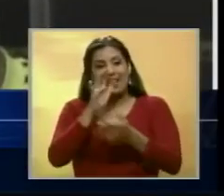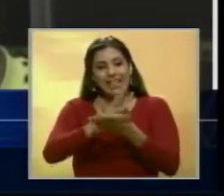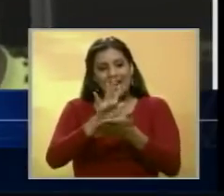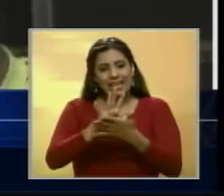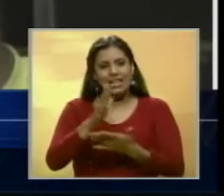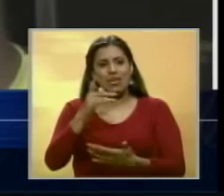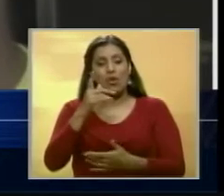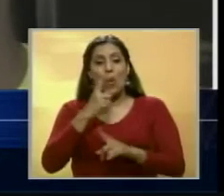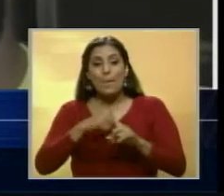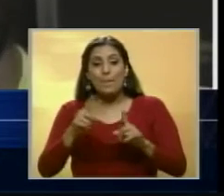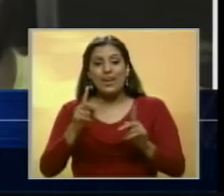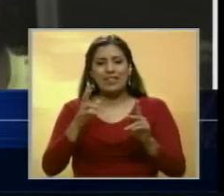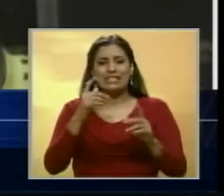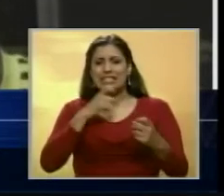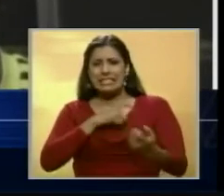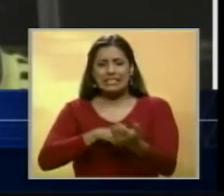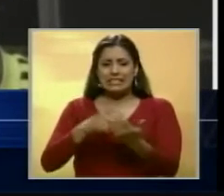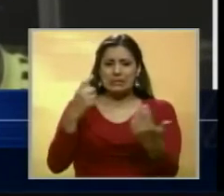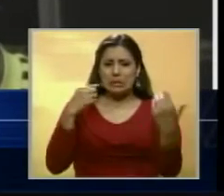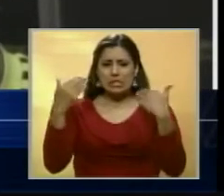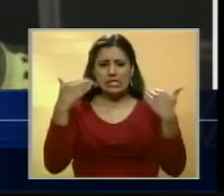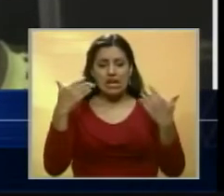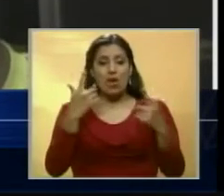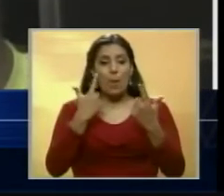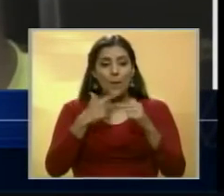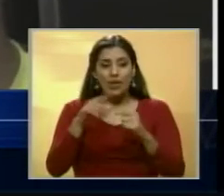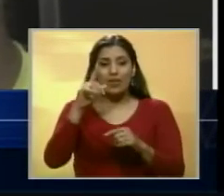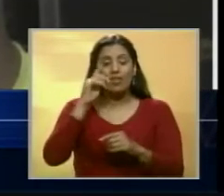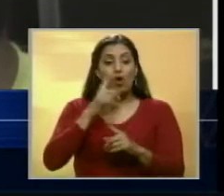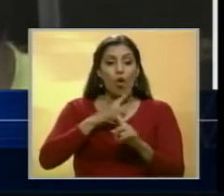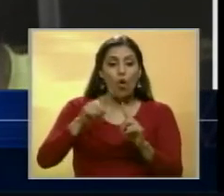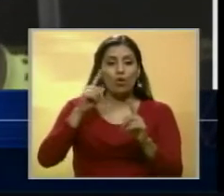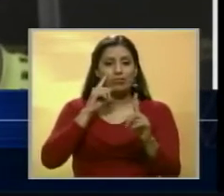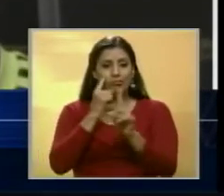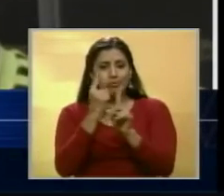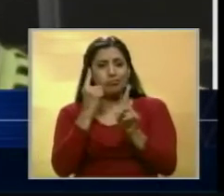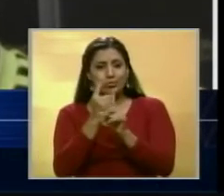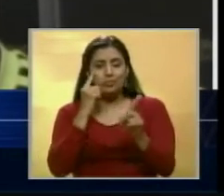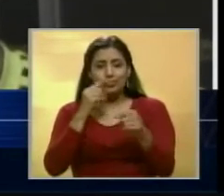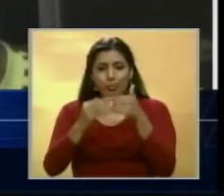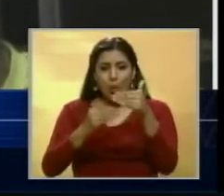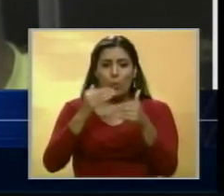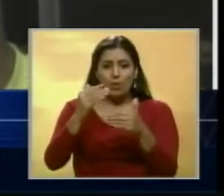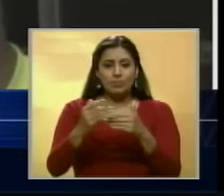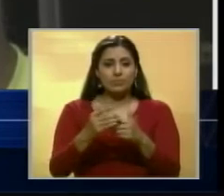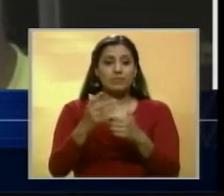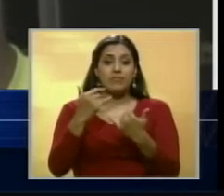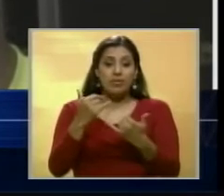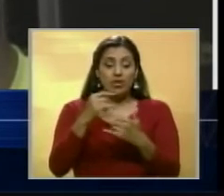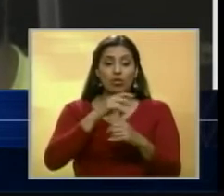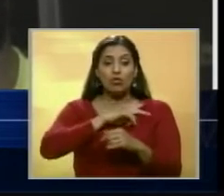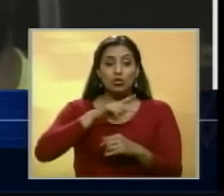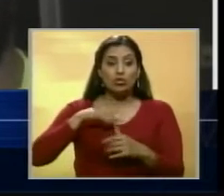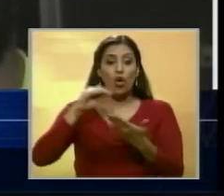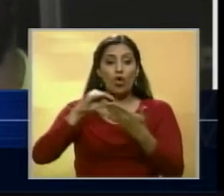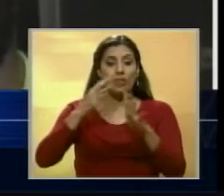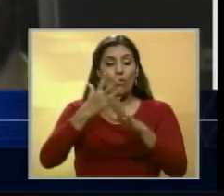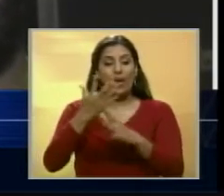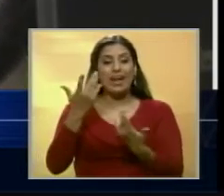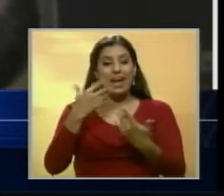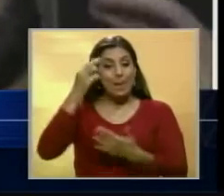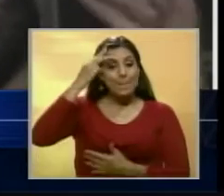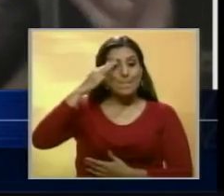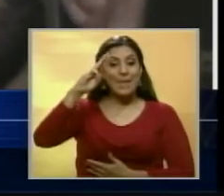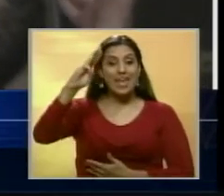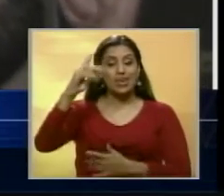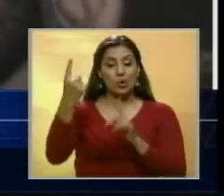sereno, pero no permite relajarte. Ahora estamos yendo partido tras partido. Ahora nos tocará enfrentar a una selección